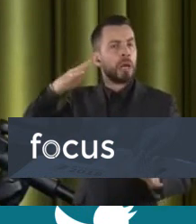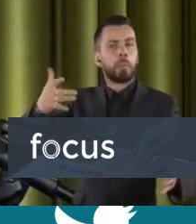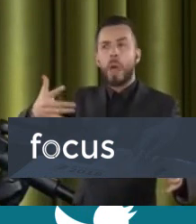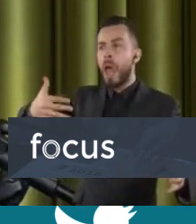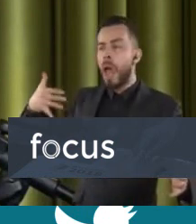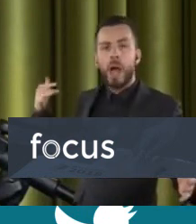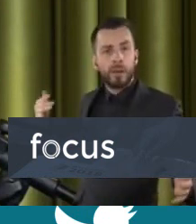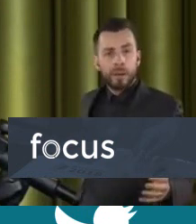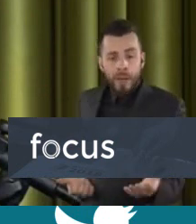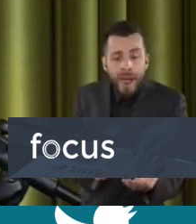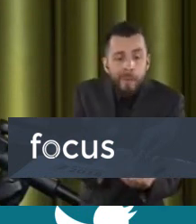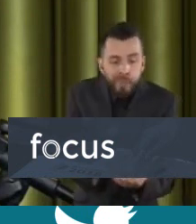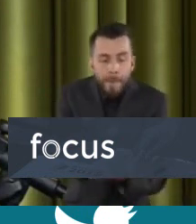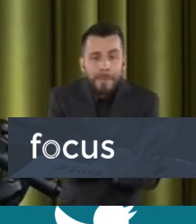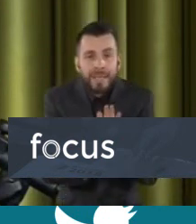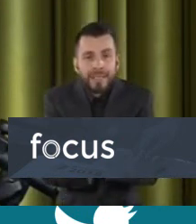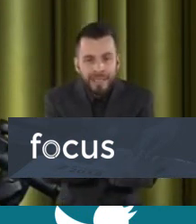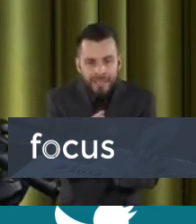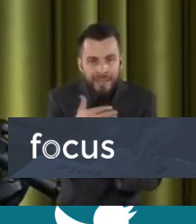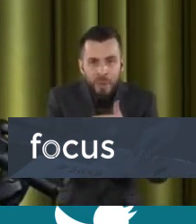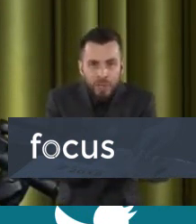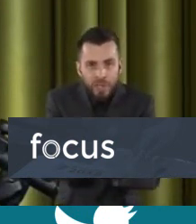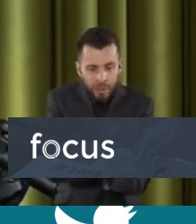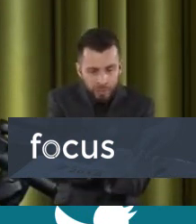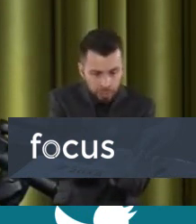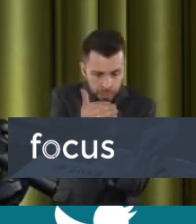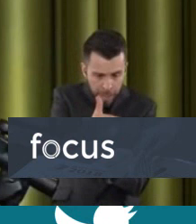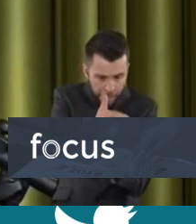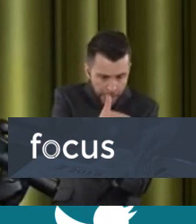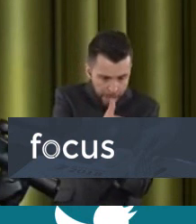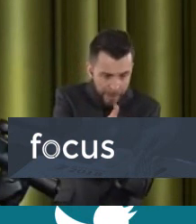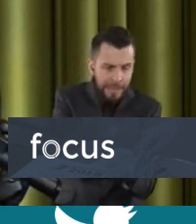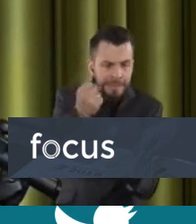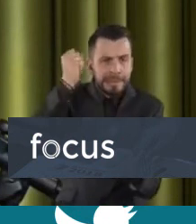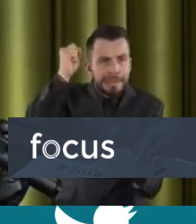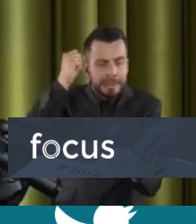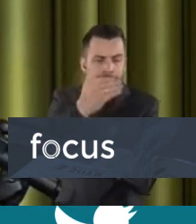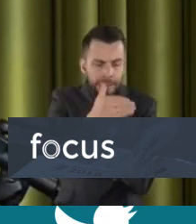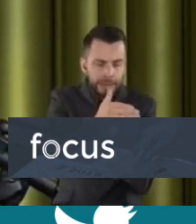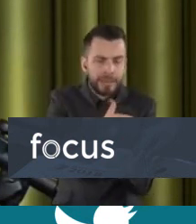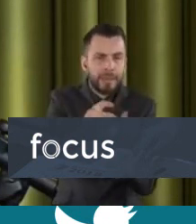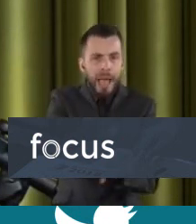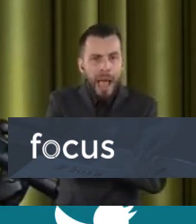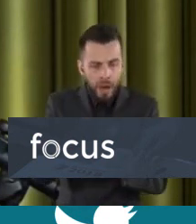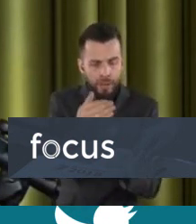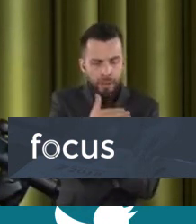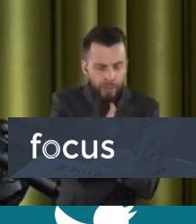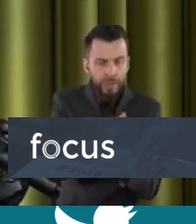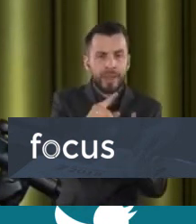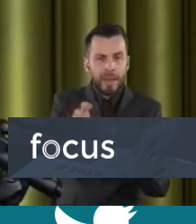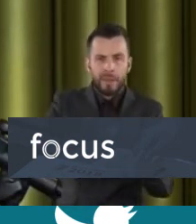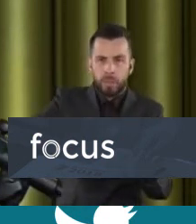temas que preocupan al país, todos los problemas que estamos enfrentando. El problema del agro,